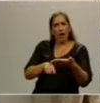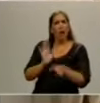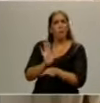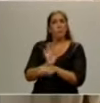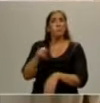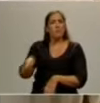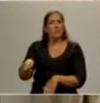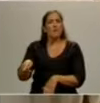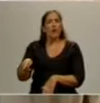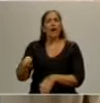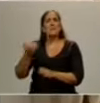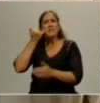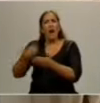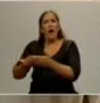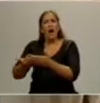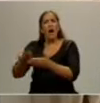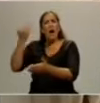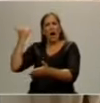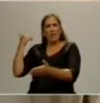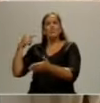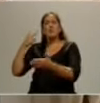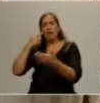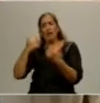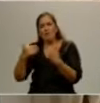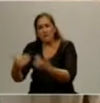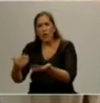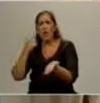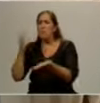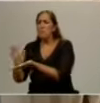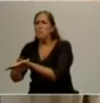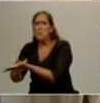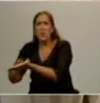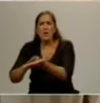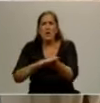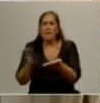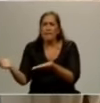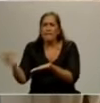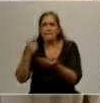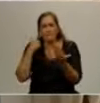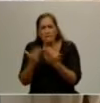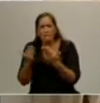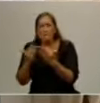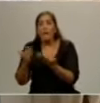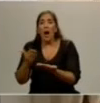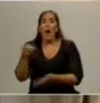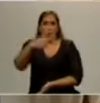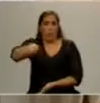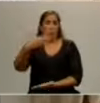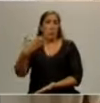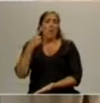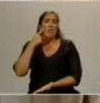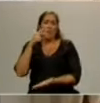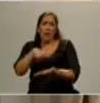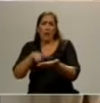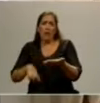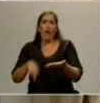demolió todo lo que fue la instrucción por nulidad de las pruebas, bueno, por cosas que si alguien tiene interés puede leer el fallo, que es más que